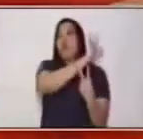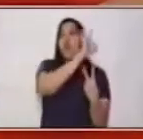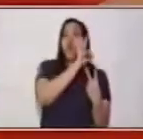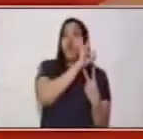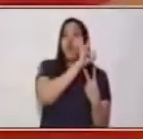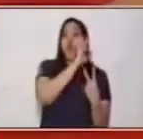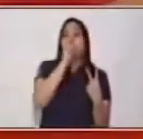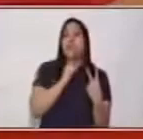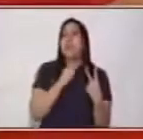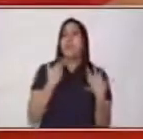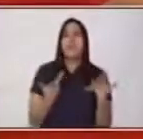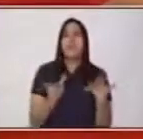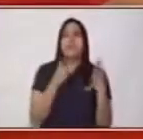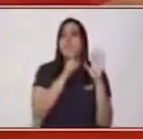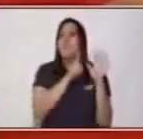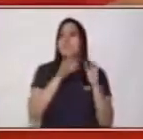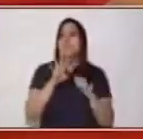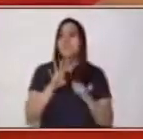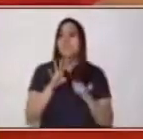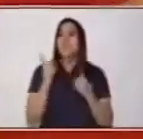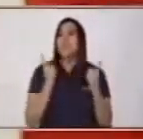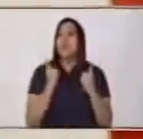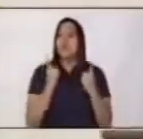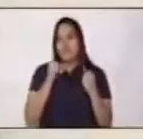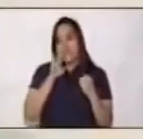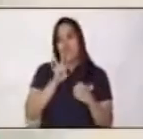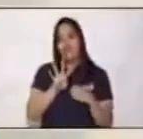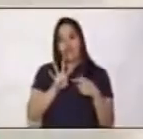de 64, 4.